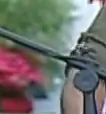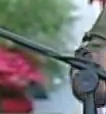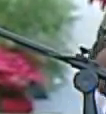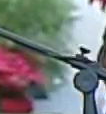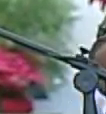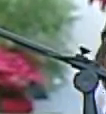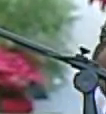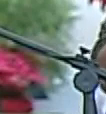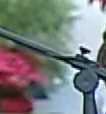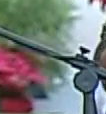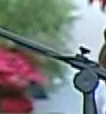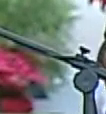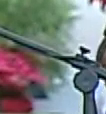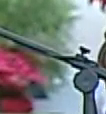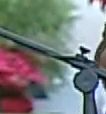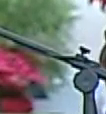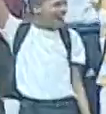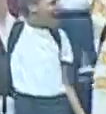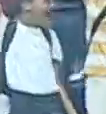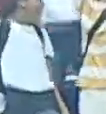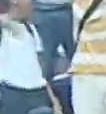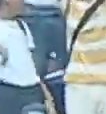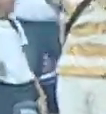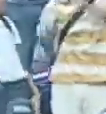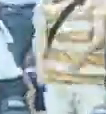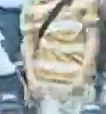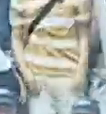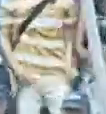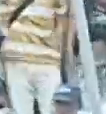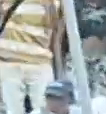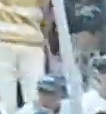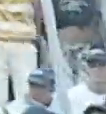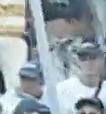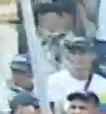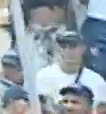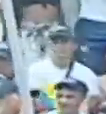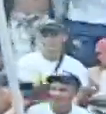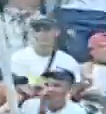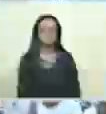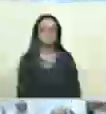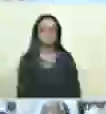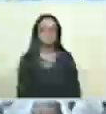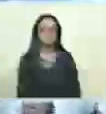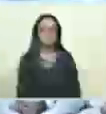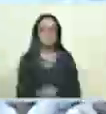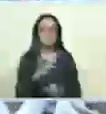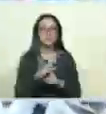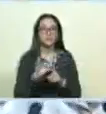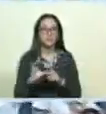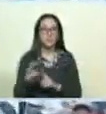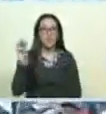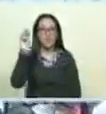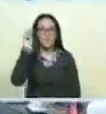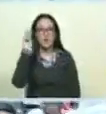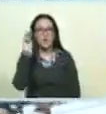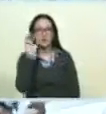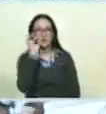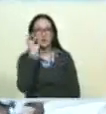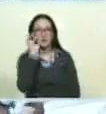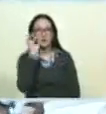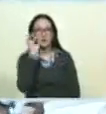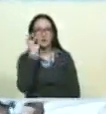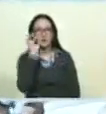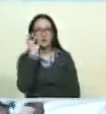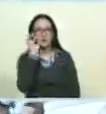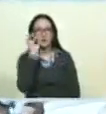Deportistas, expertos y científicos en deporte, en cultura, maestros, maestras. Oye,